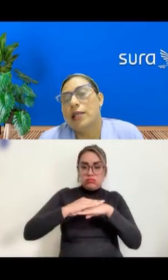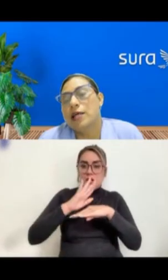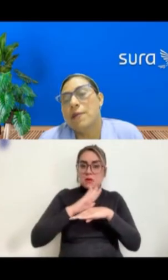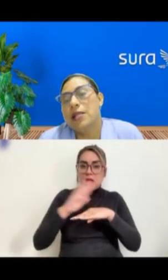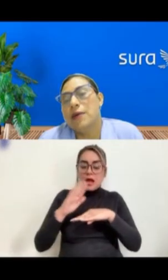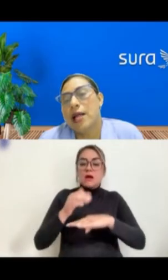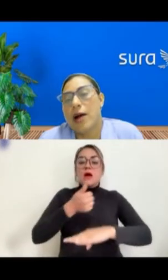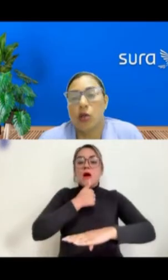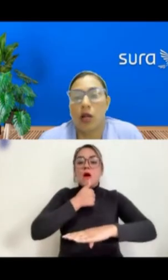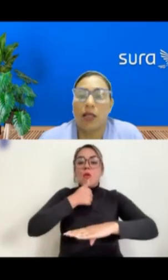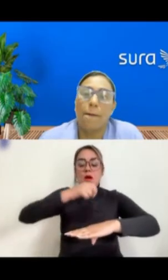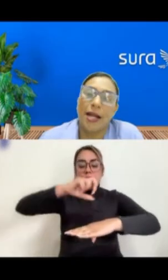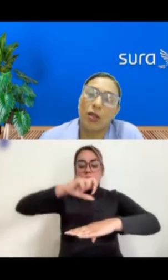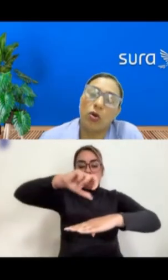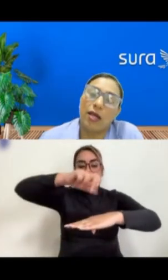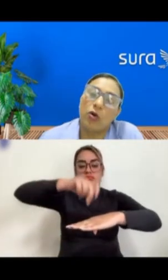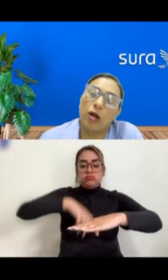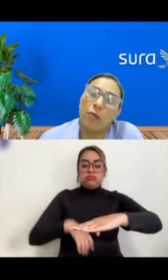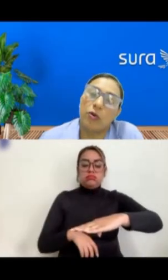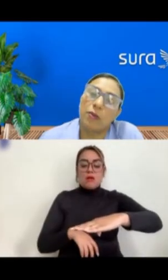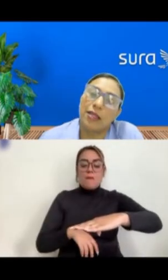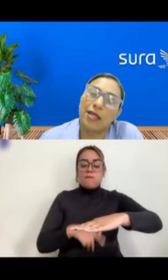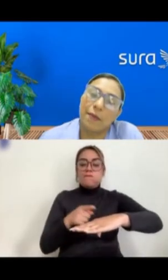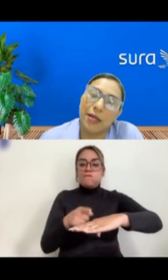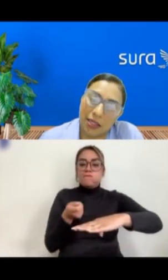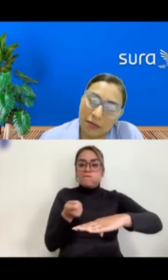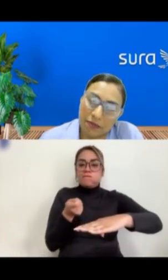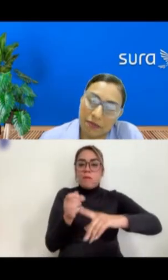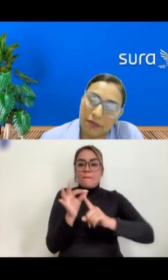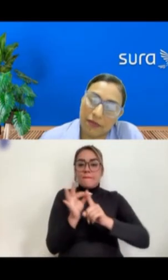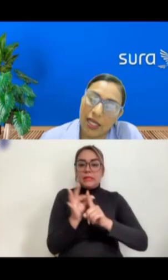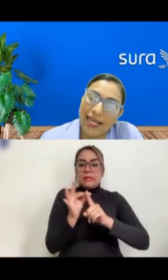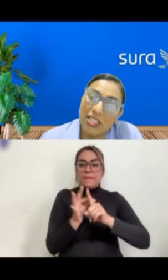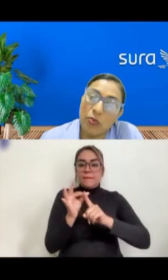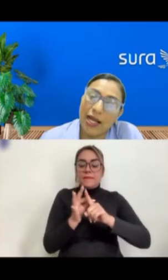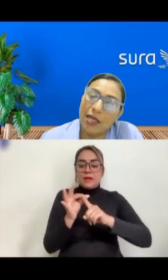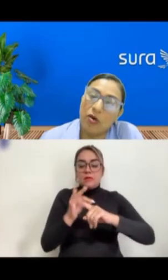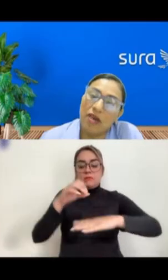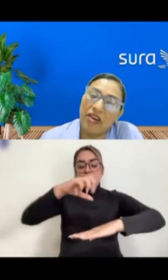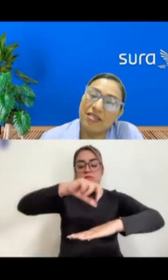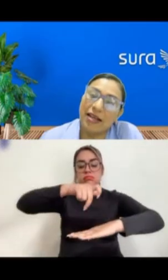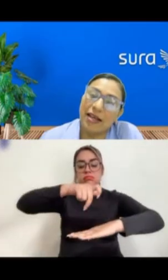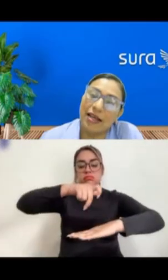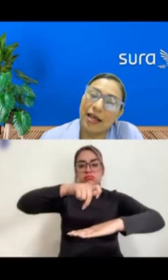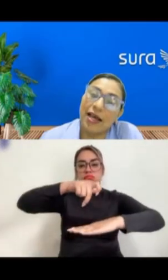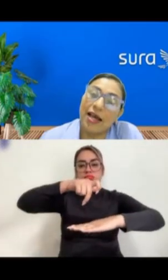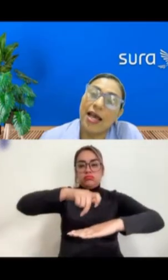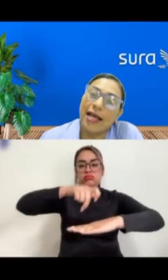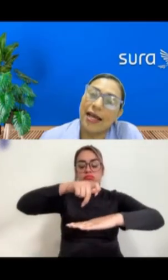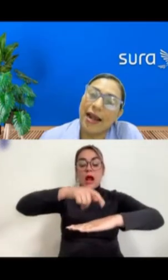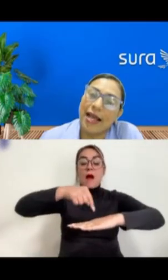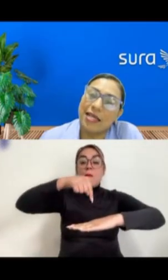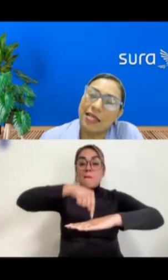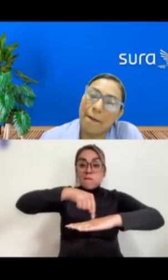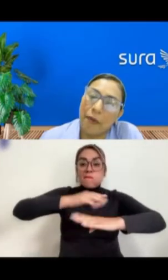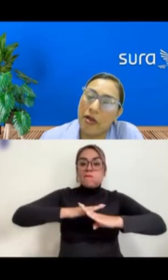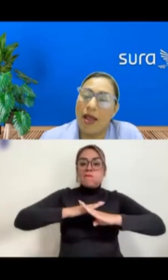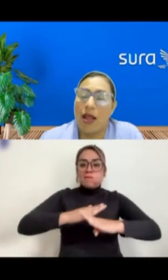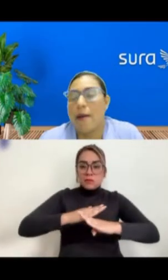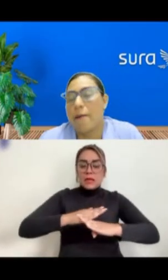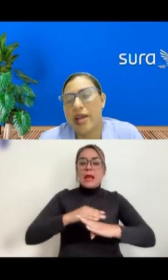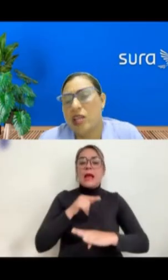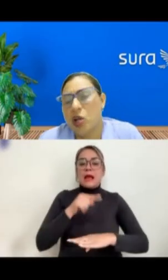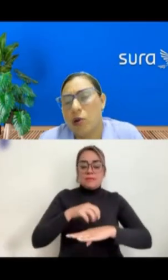para que automáticamente vaya bajando la temperatura y el cuerpo automáticamente crea su mecanismo de defensa, que crear